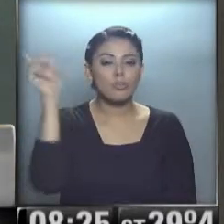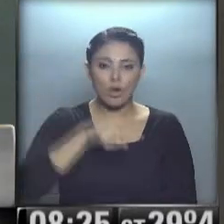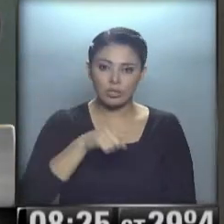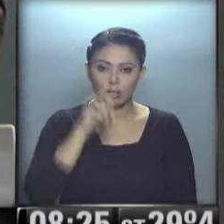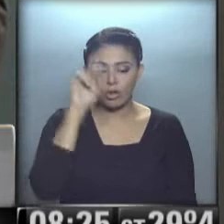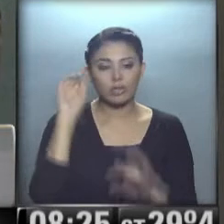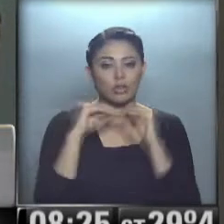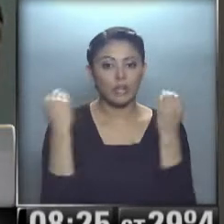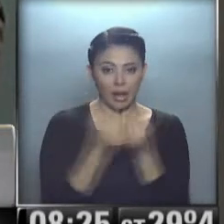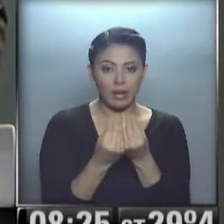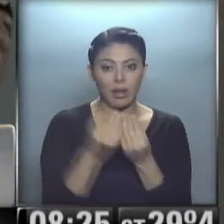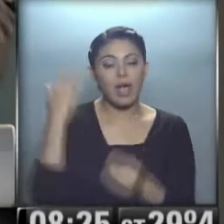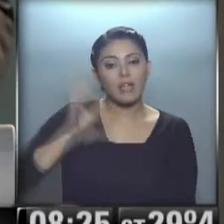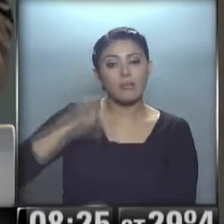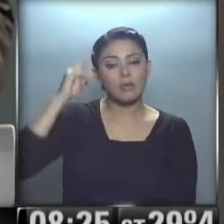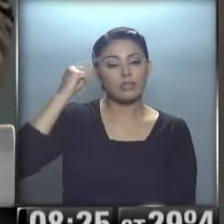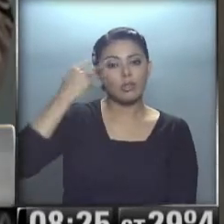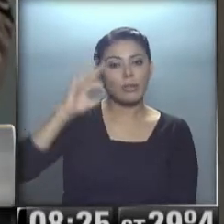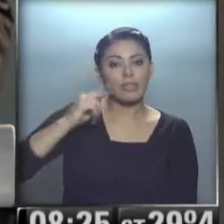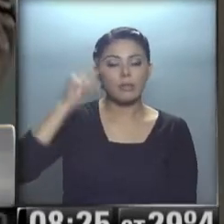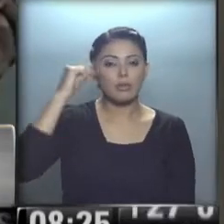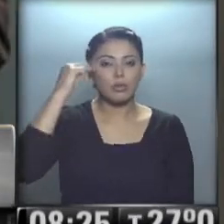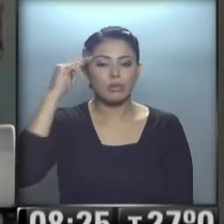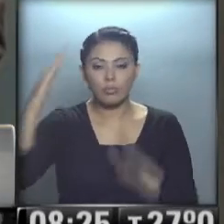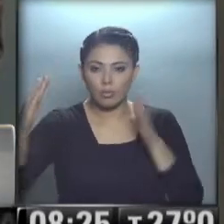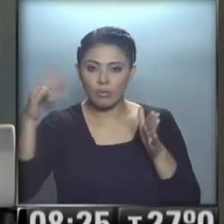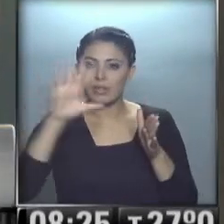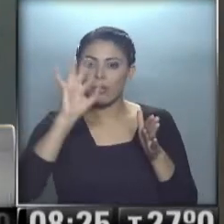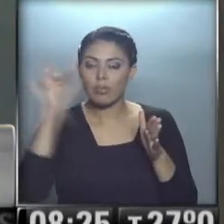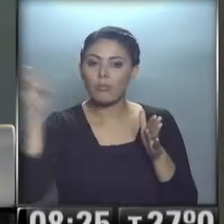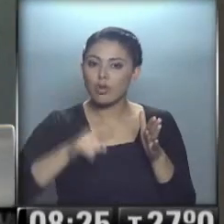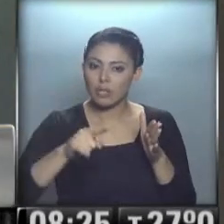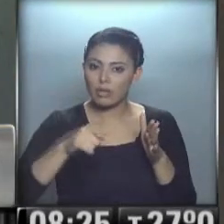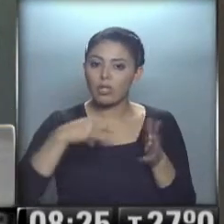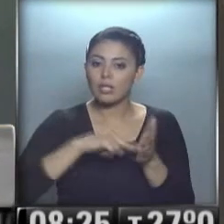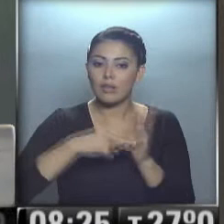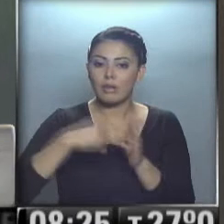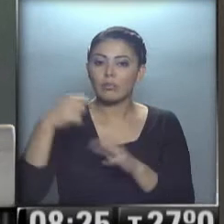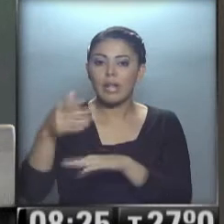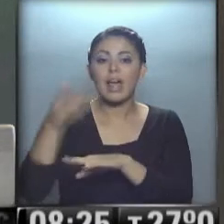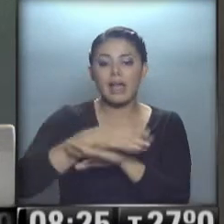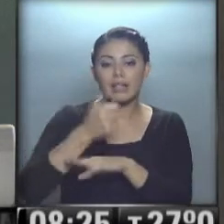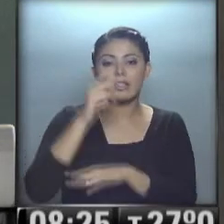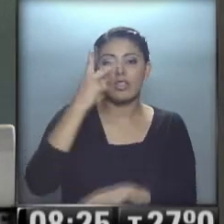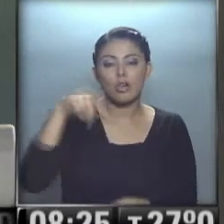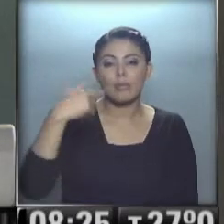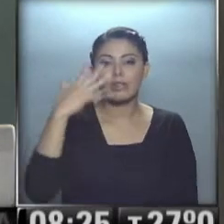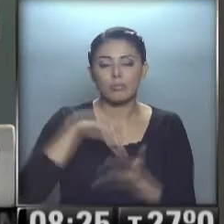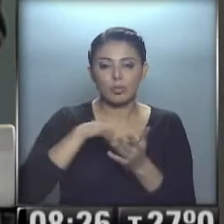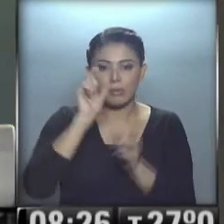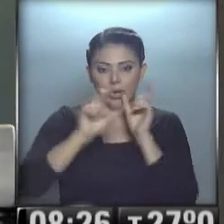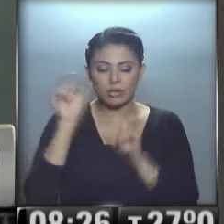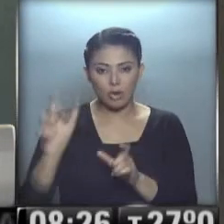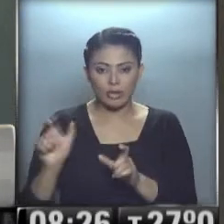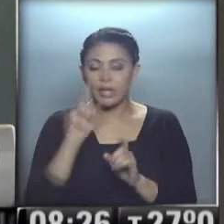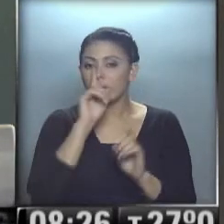del total. En la década del 90 era equivalente al 50%. Esto implicó jubilación anticipada por casi 2,5 millones de personas.